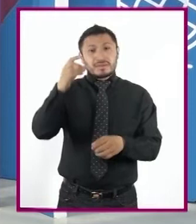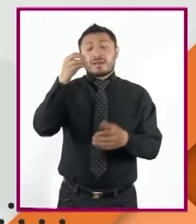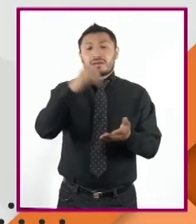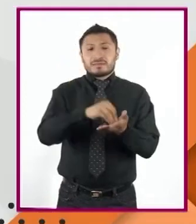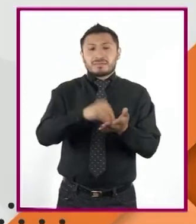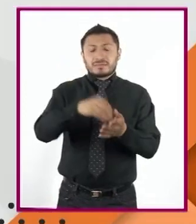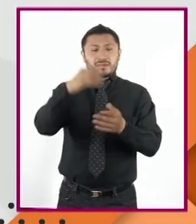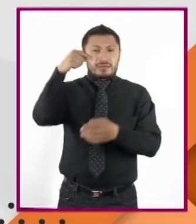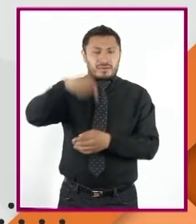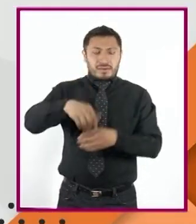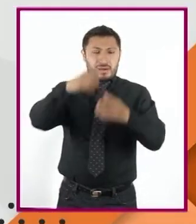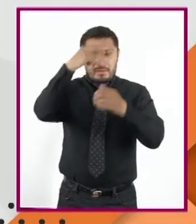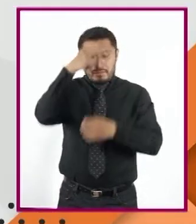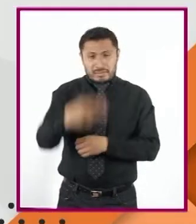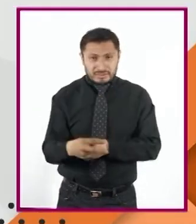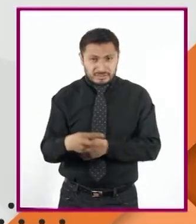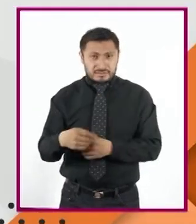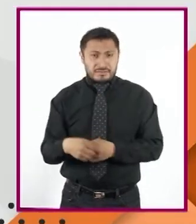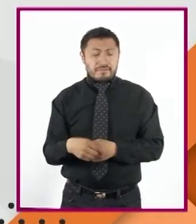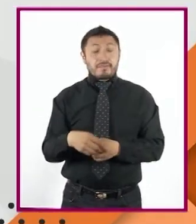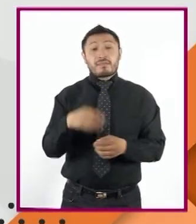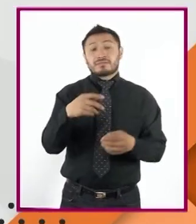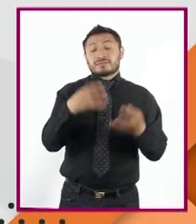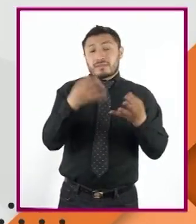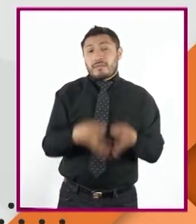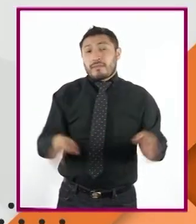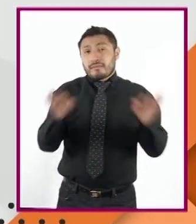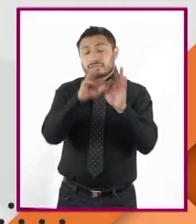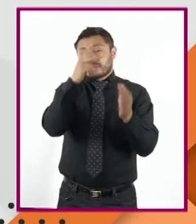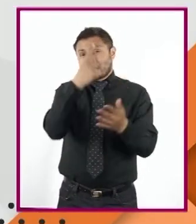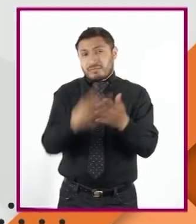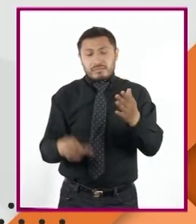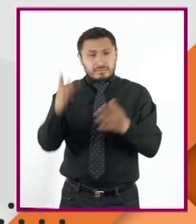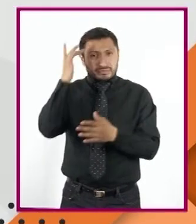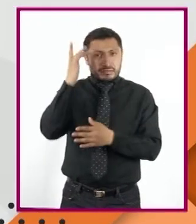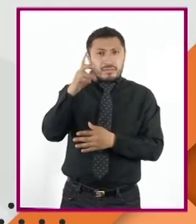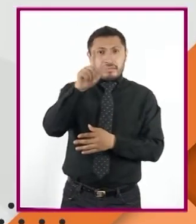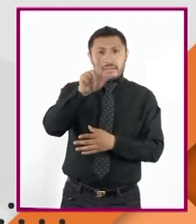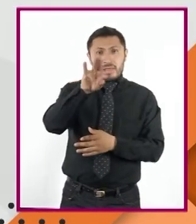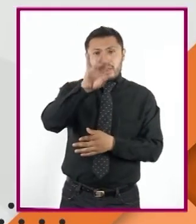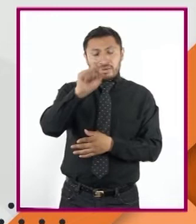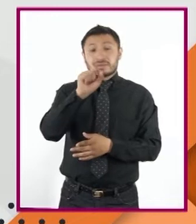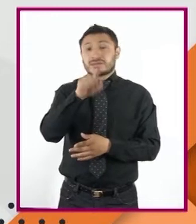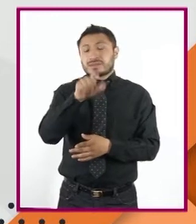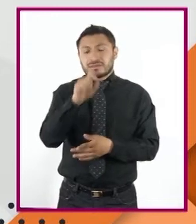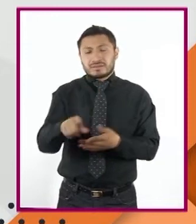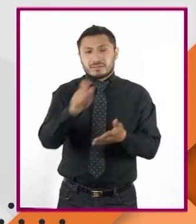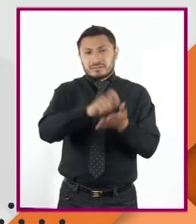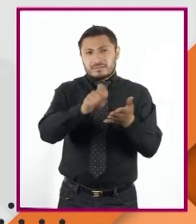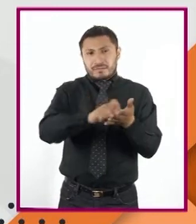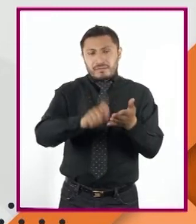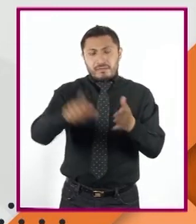México. Por la trascendencia del Plan de San Luis, también lo anotaremos en nuestra línea del tiempo.